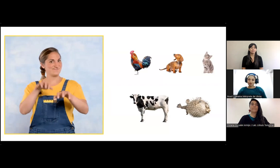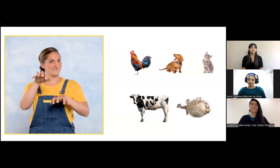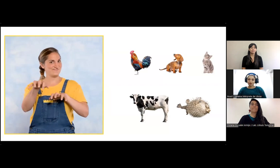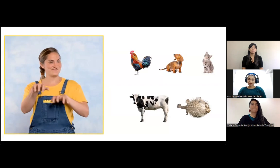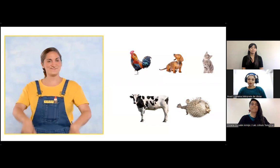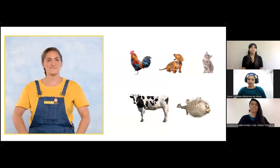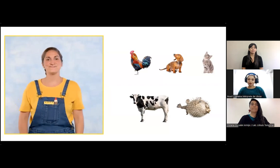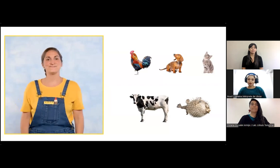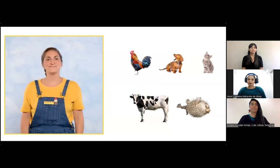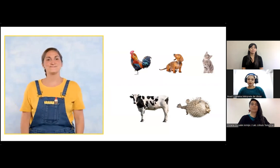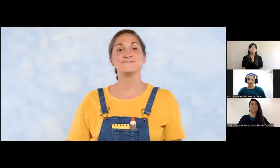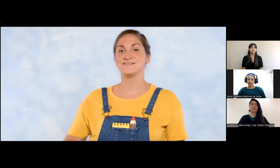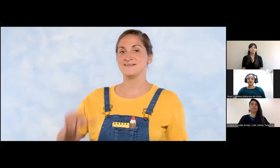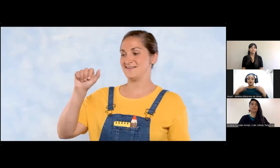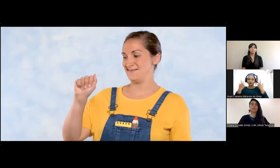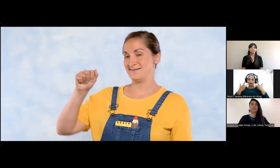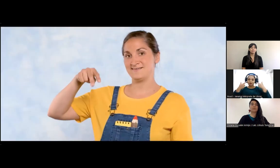Animal.